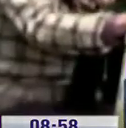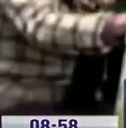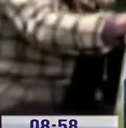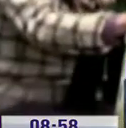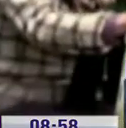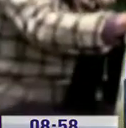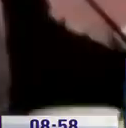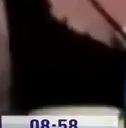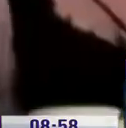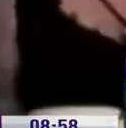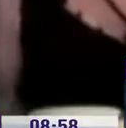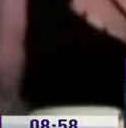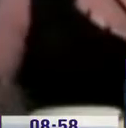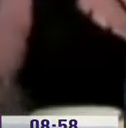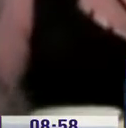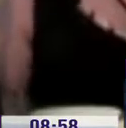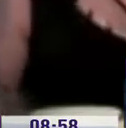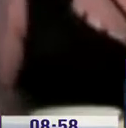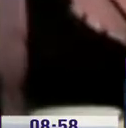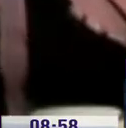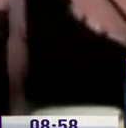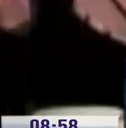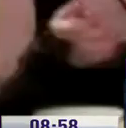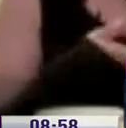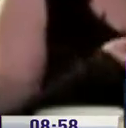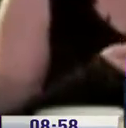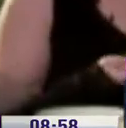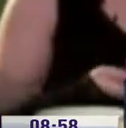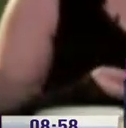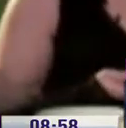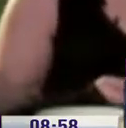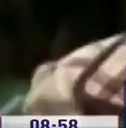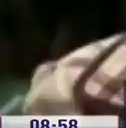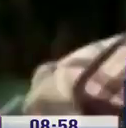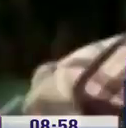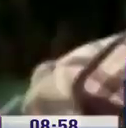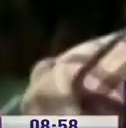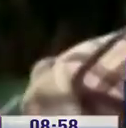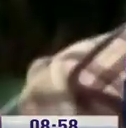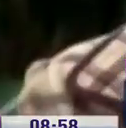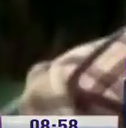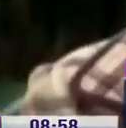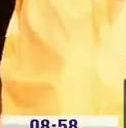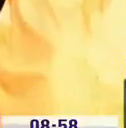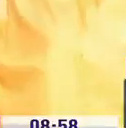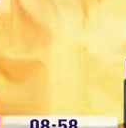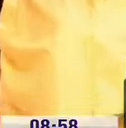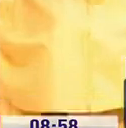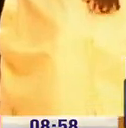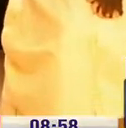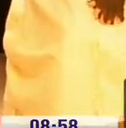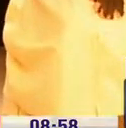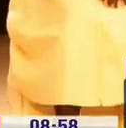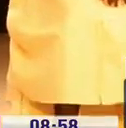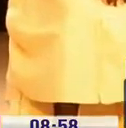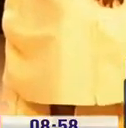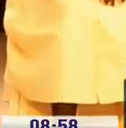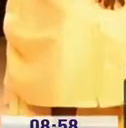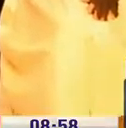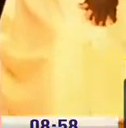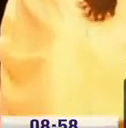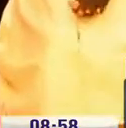más perfecta. Everybody has the right to be happy. ¿Ustedes han visto alguna vez un gringo feliz? Yo no. Esta es la